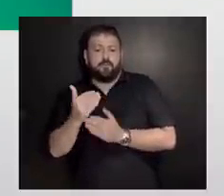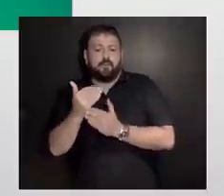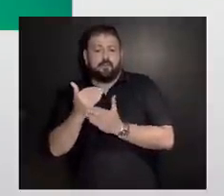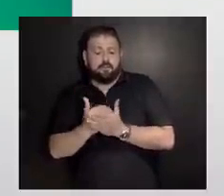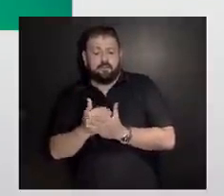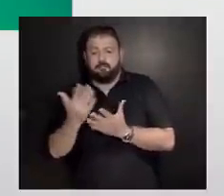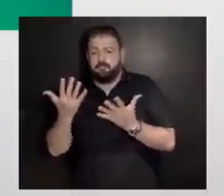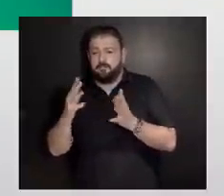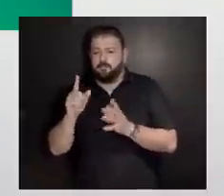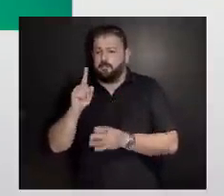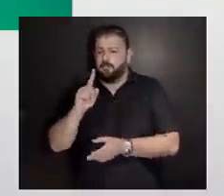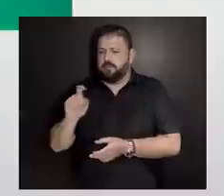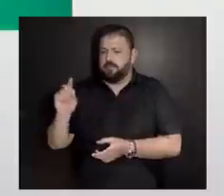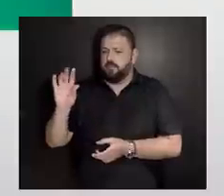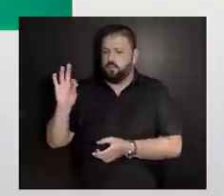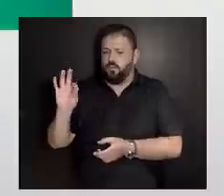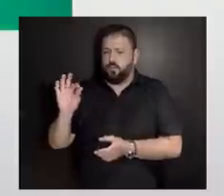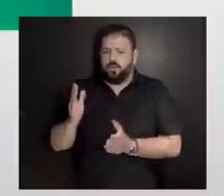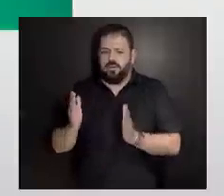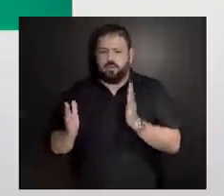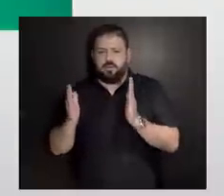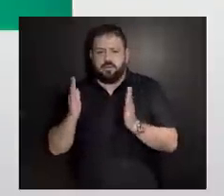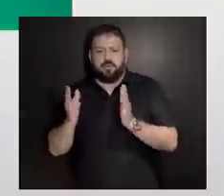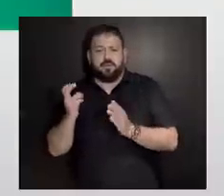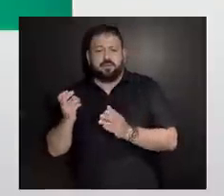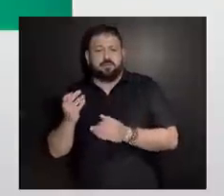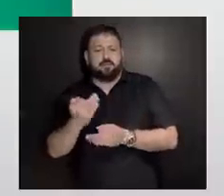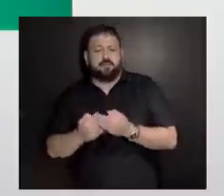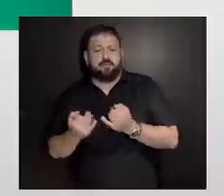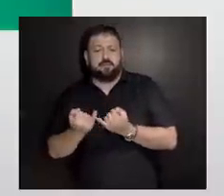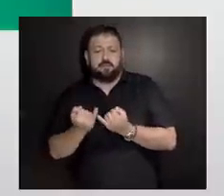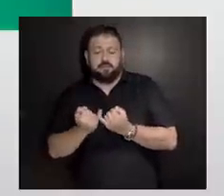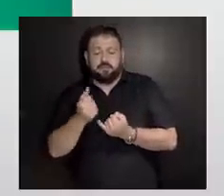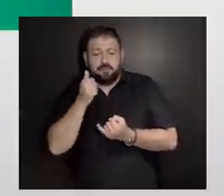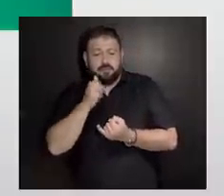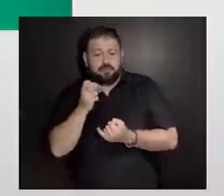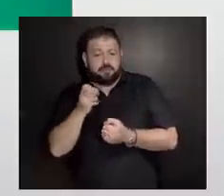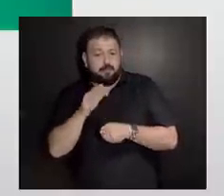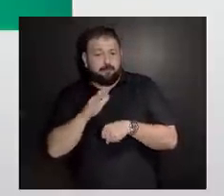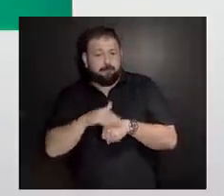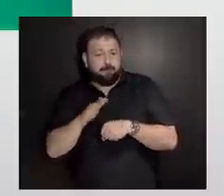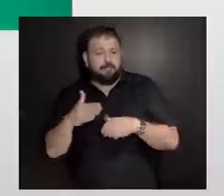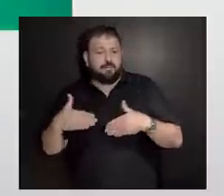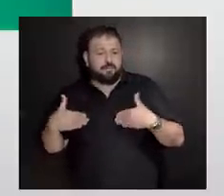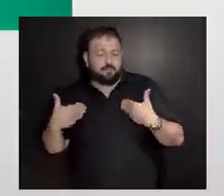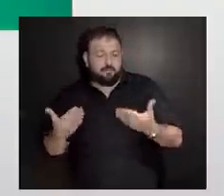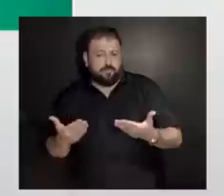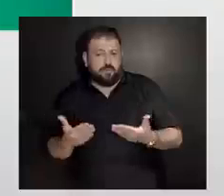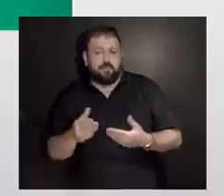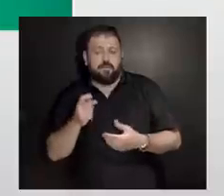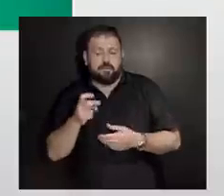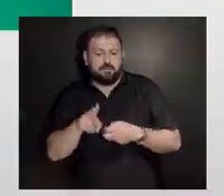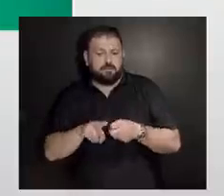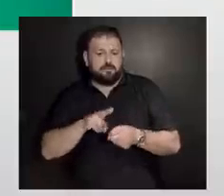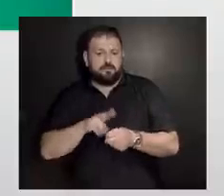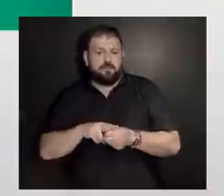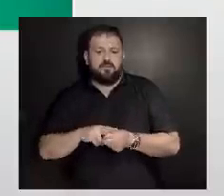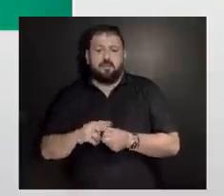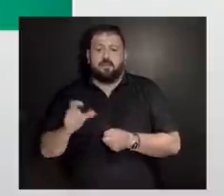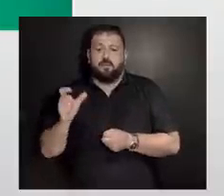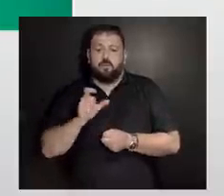de 140. De hecho, esta medición es un poco más confiable que las otras, porque aquí si este